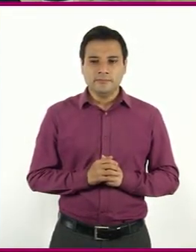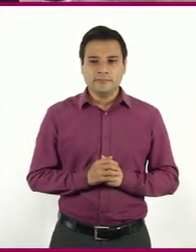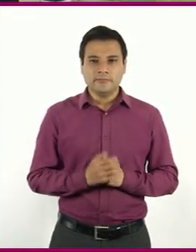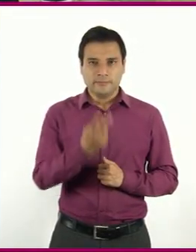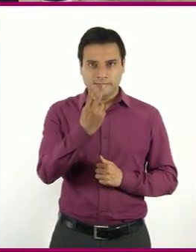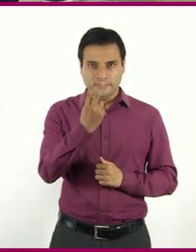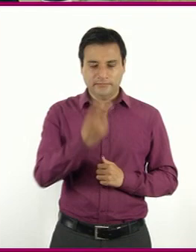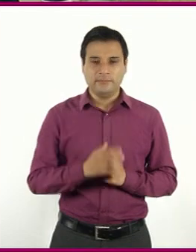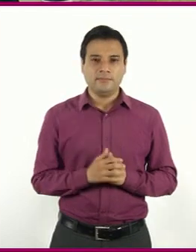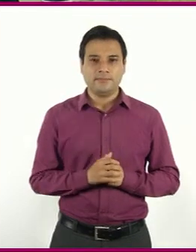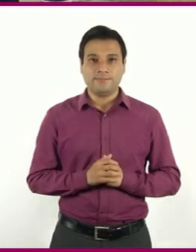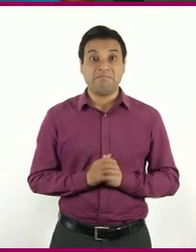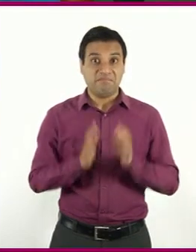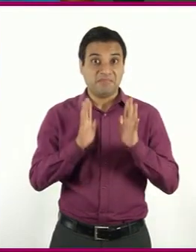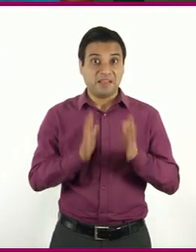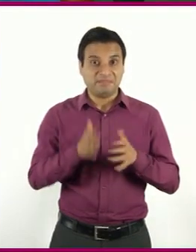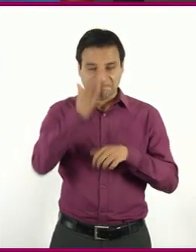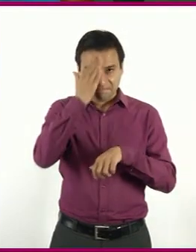Dos. Ya, ya te lo aprendiste.